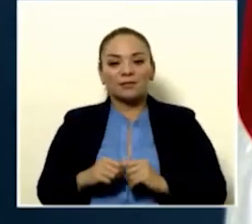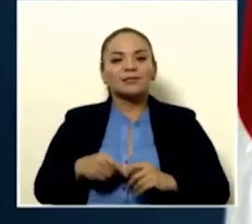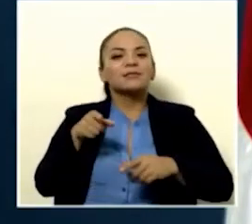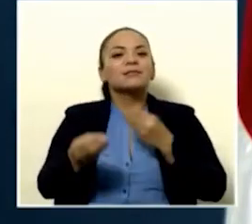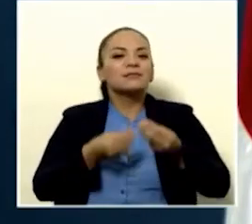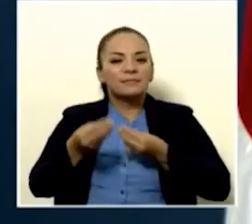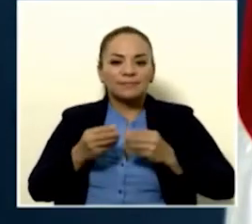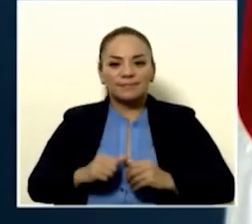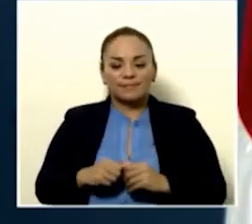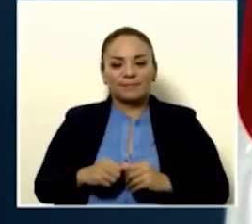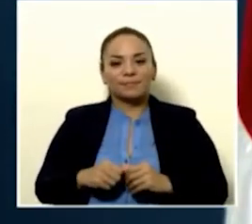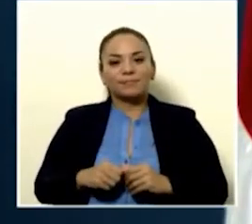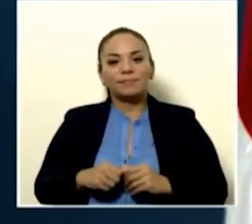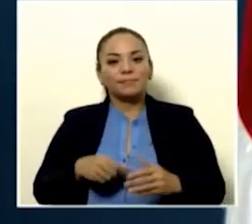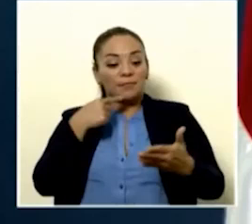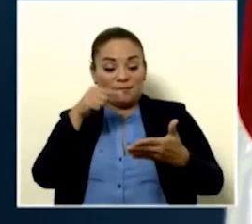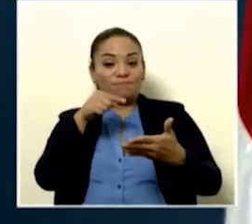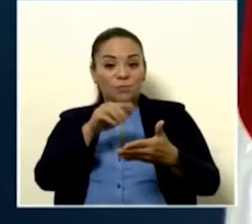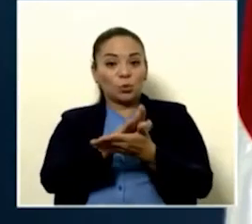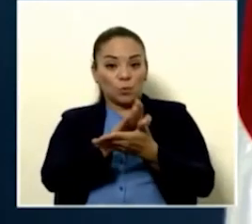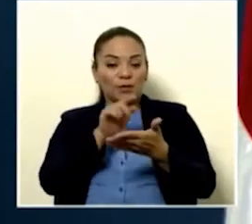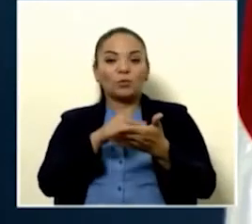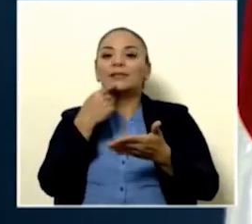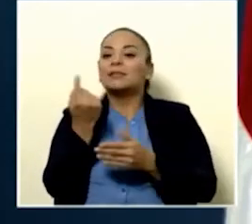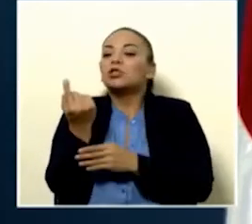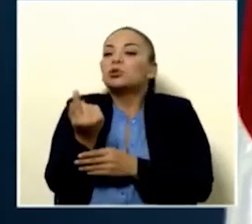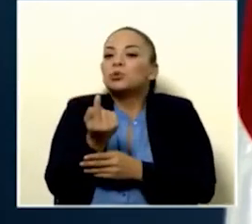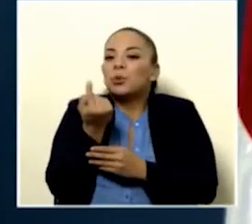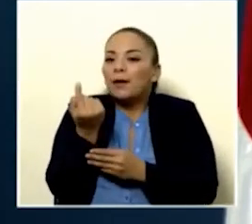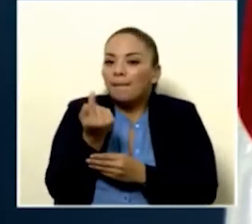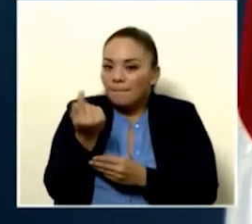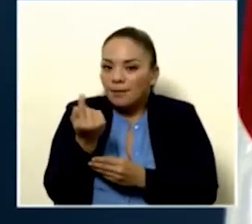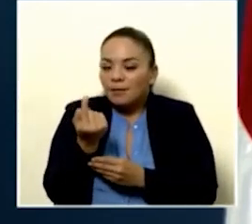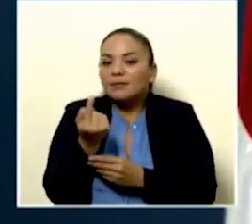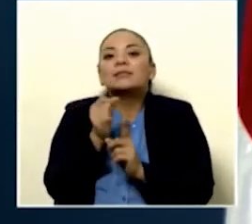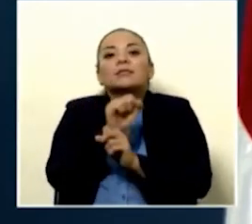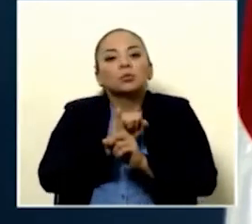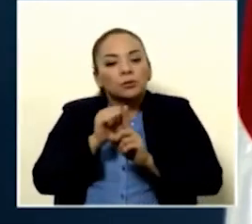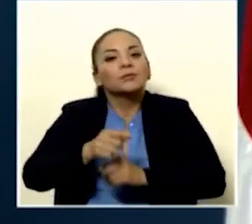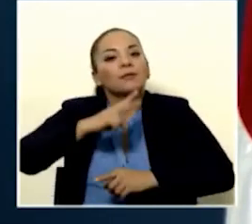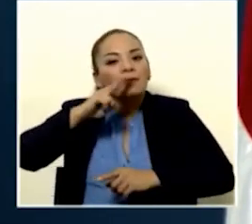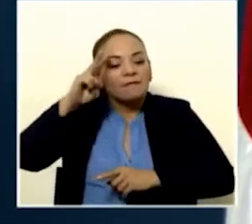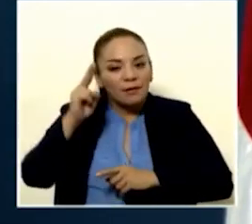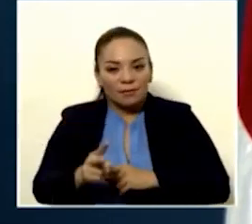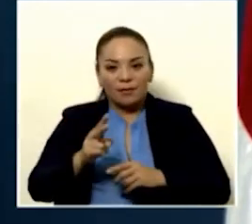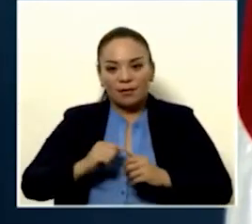que va a hacer es decir que solo los casos que de verdad ameriten